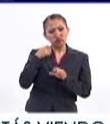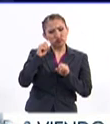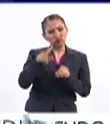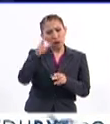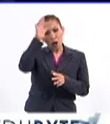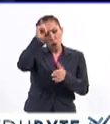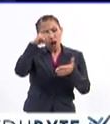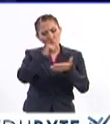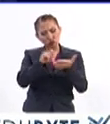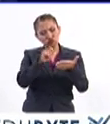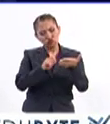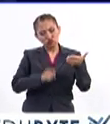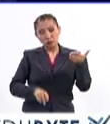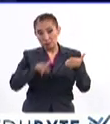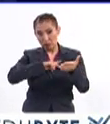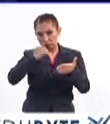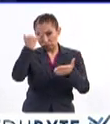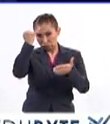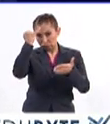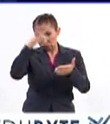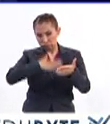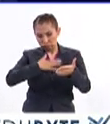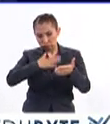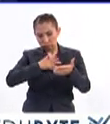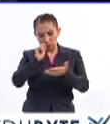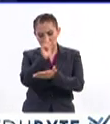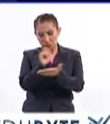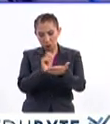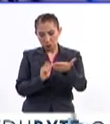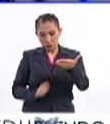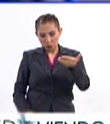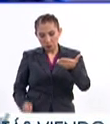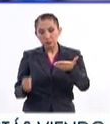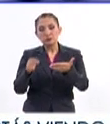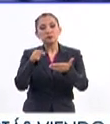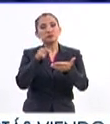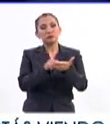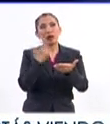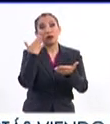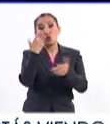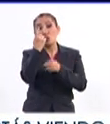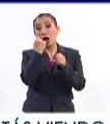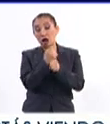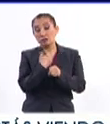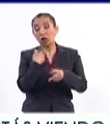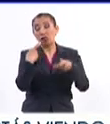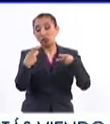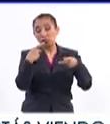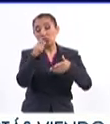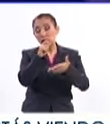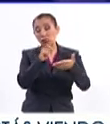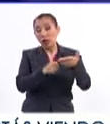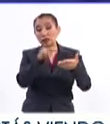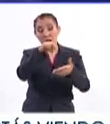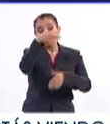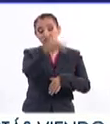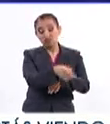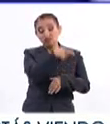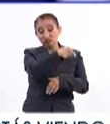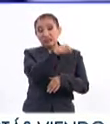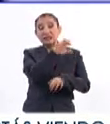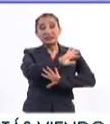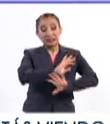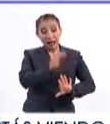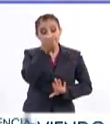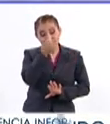un convenio. El convenio es de mi autoría, yo lo escribí. Me tomó un año para que NASA lo aprobara. Por